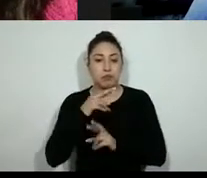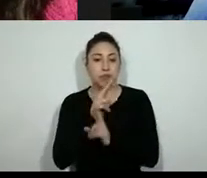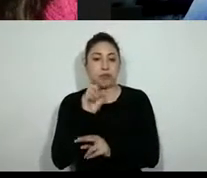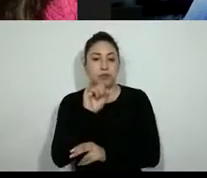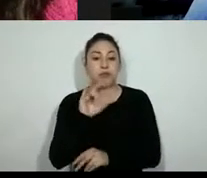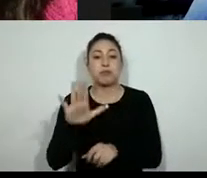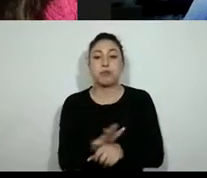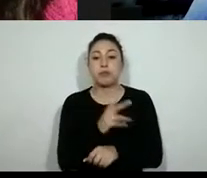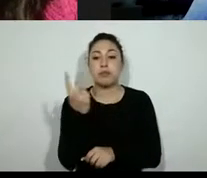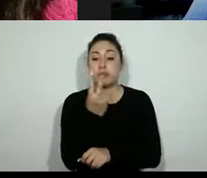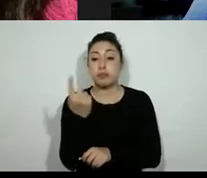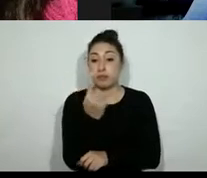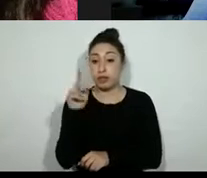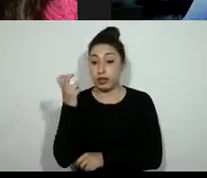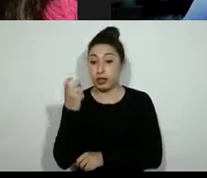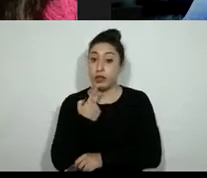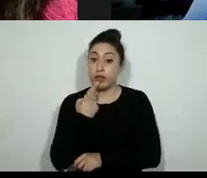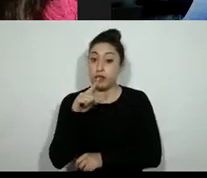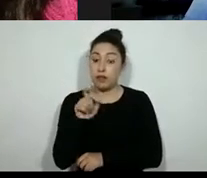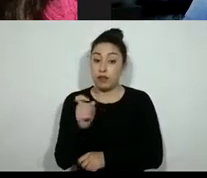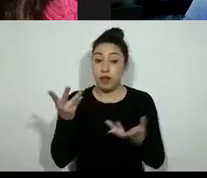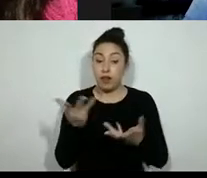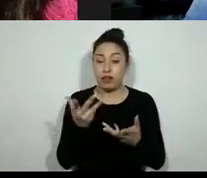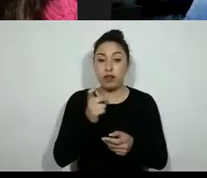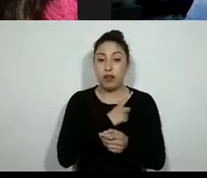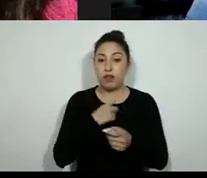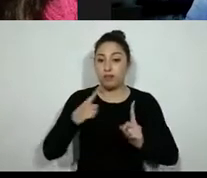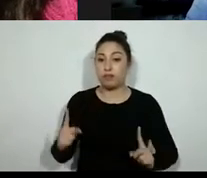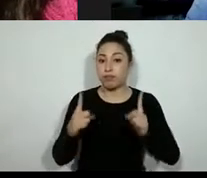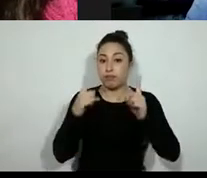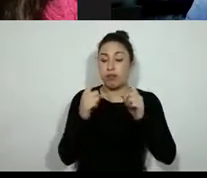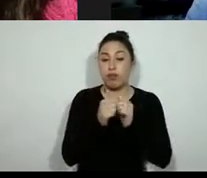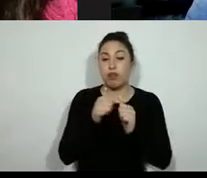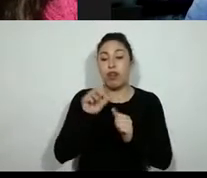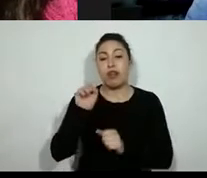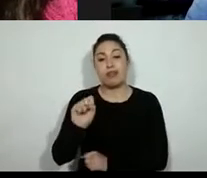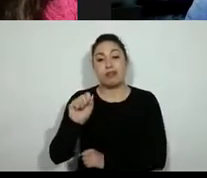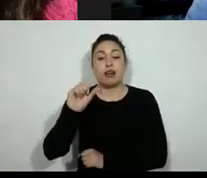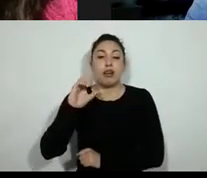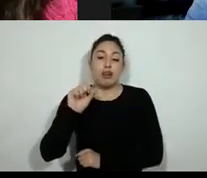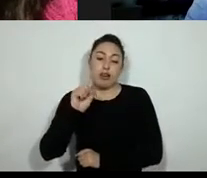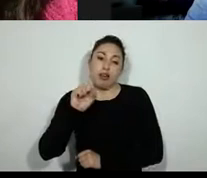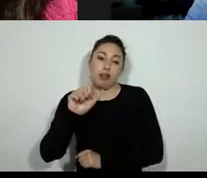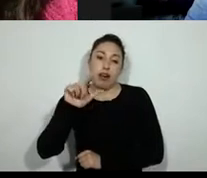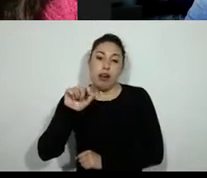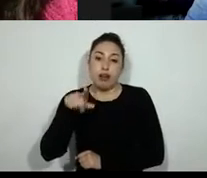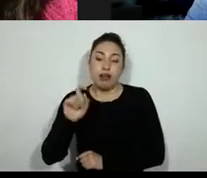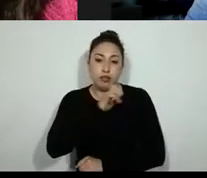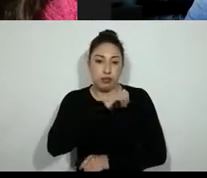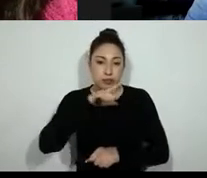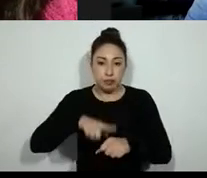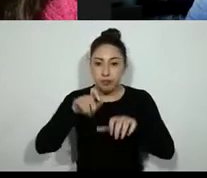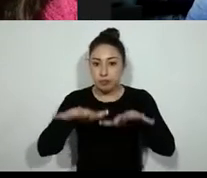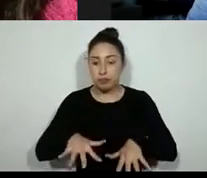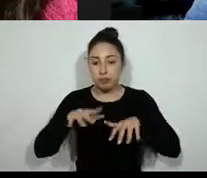no debió haber sido ante el tribunal, sino ante la Sala Constitucional que nos hemos dado todos. Hagamos